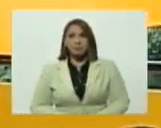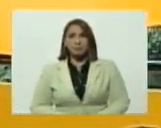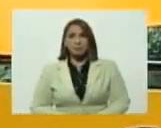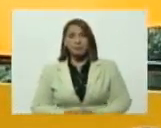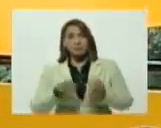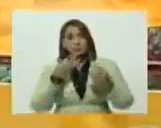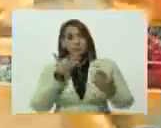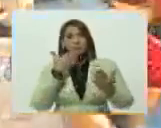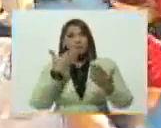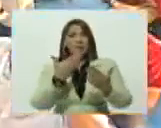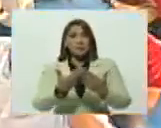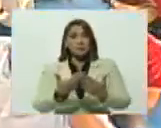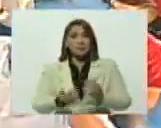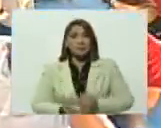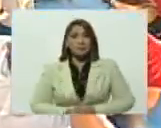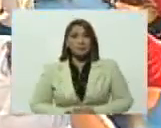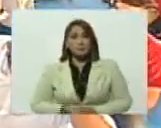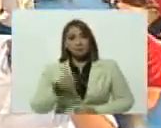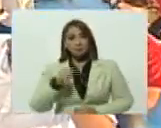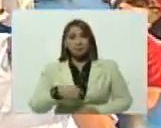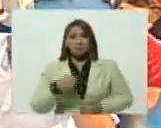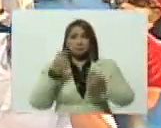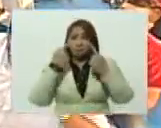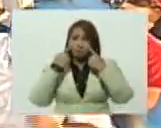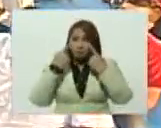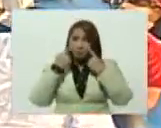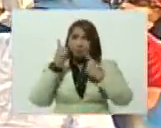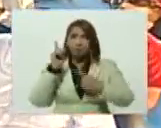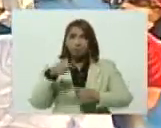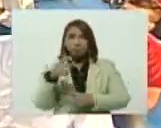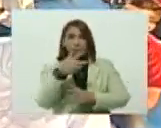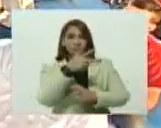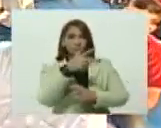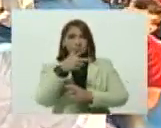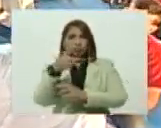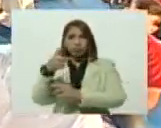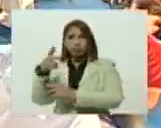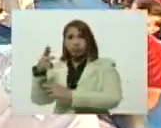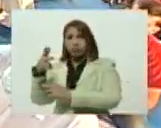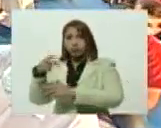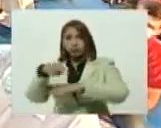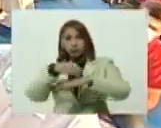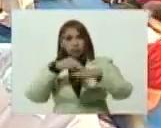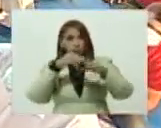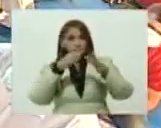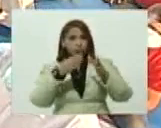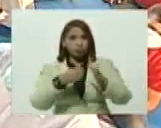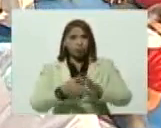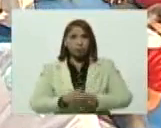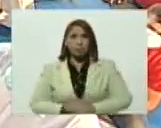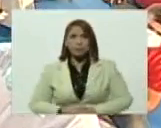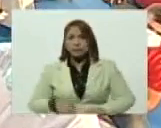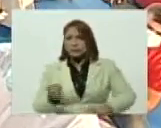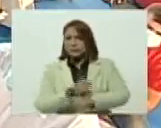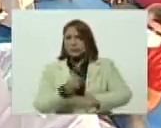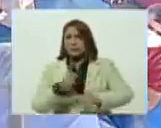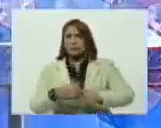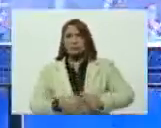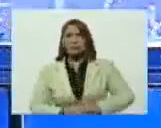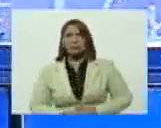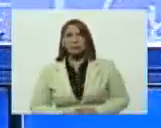Bueno, le agradezco por estar tan pendiente a los camarógrafos, al ministro, por su rapidez.